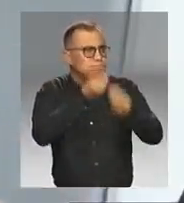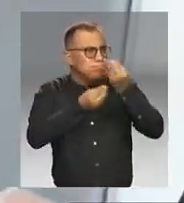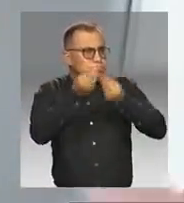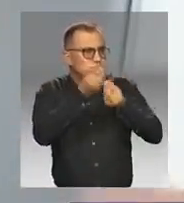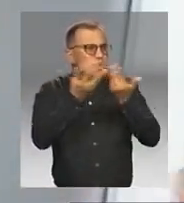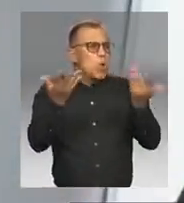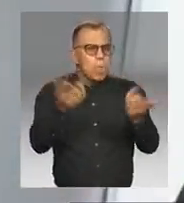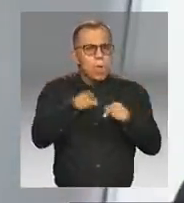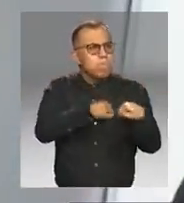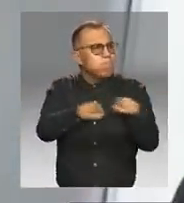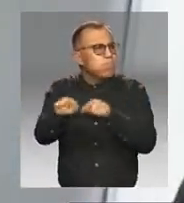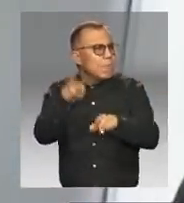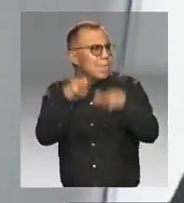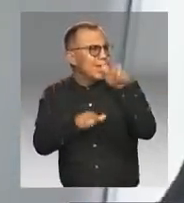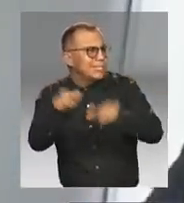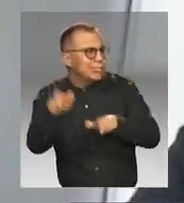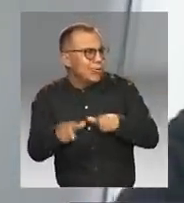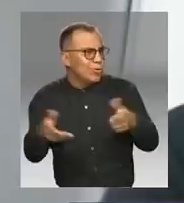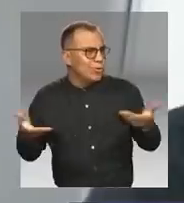pueblo